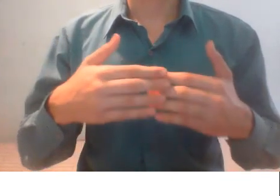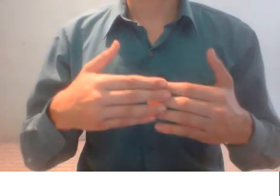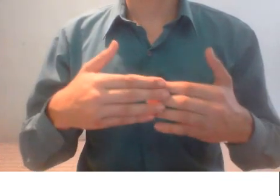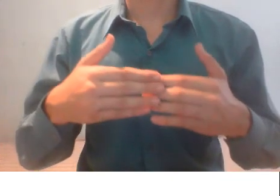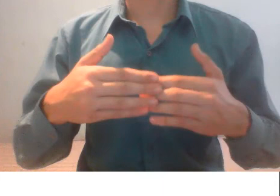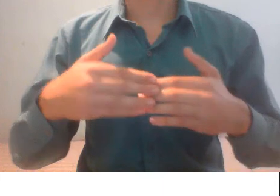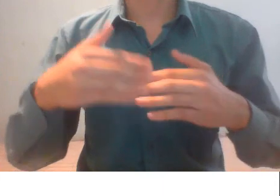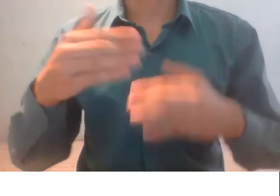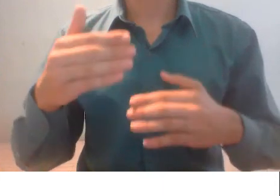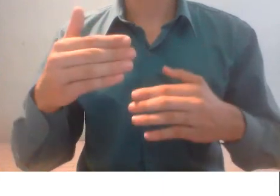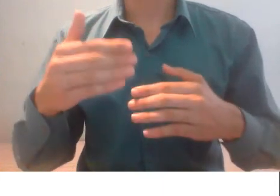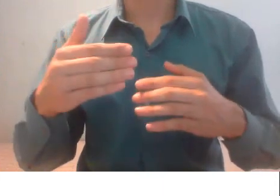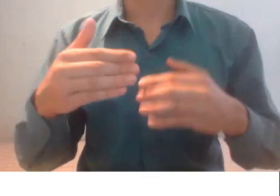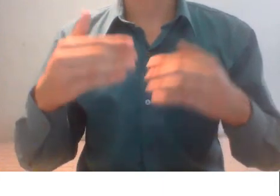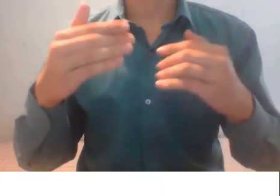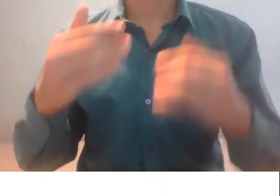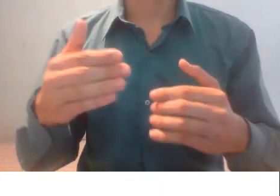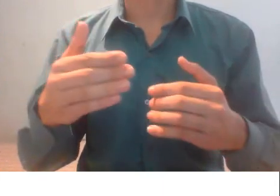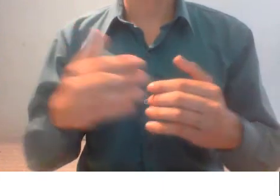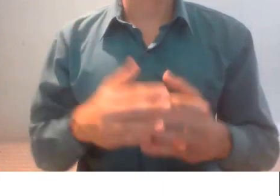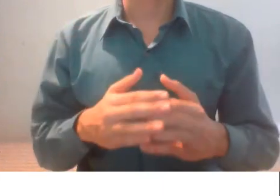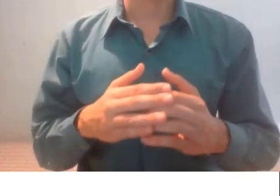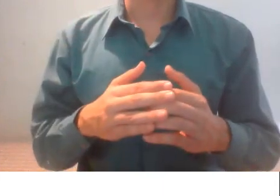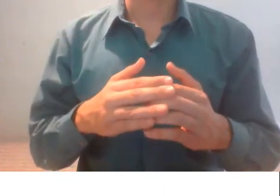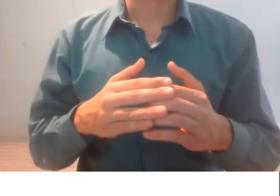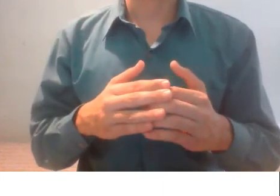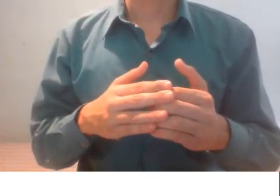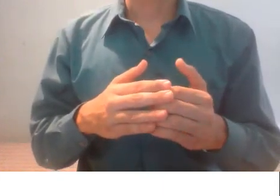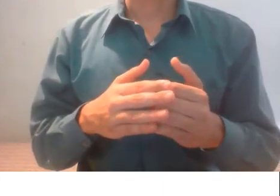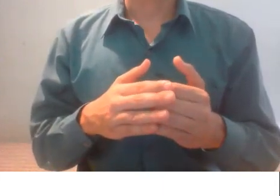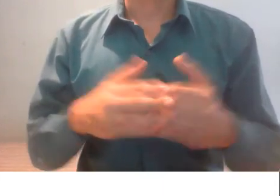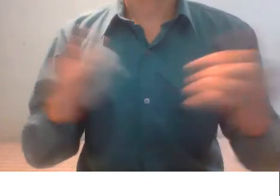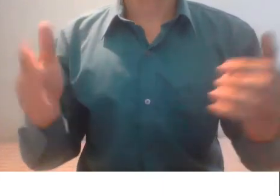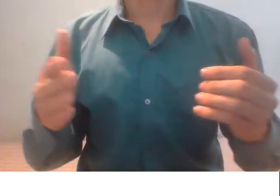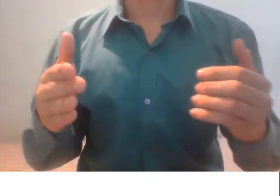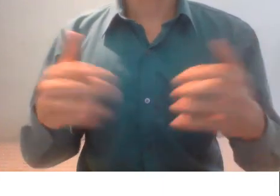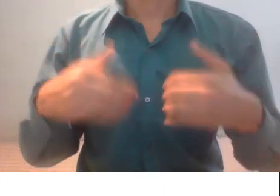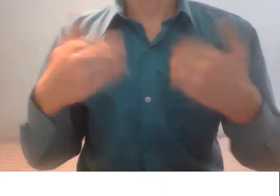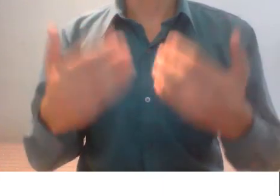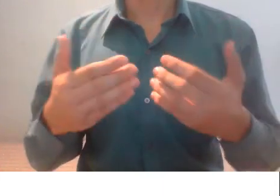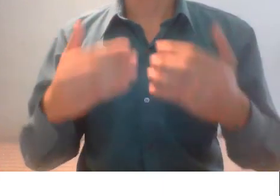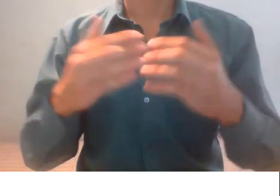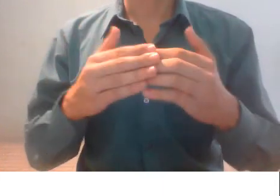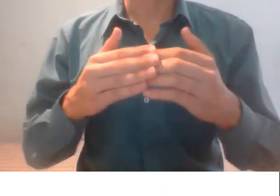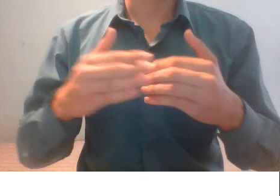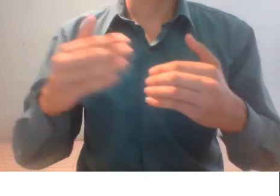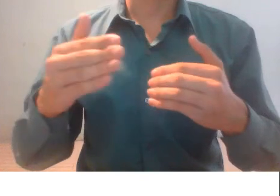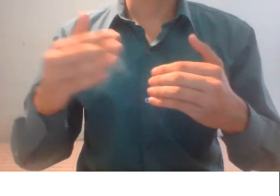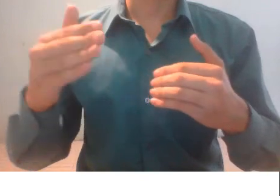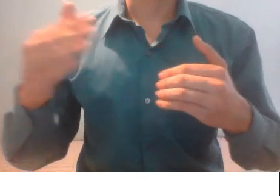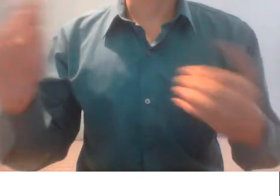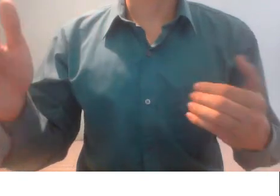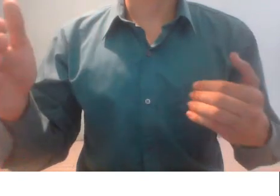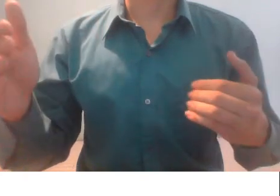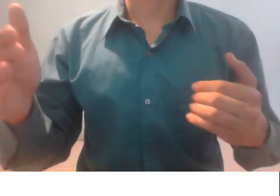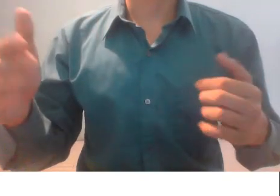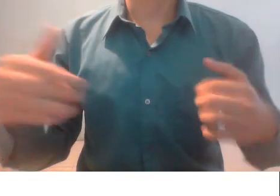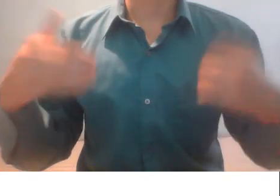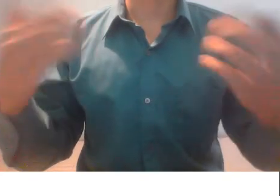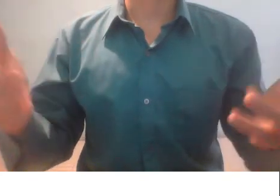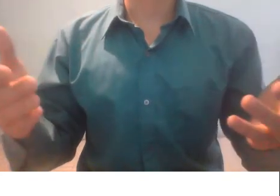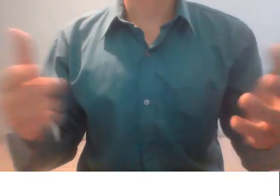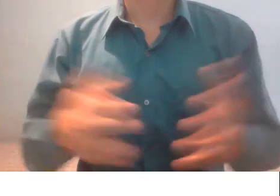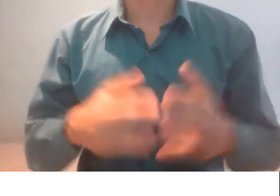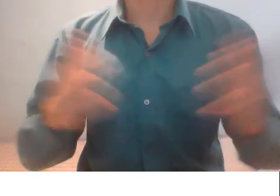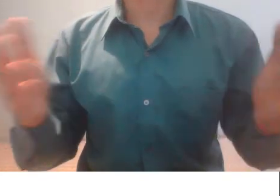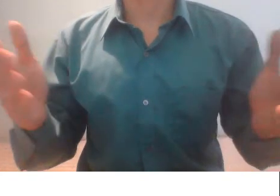que ciertos actos que a lo mejor consideraba que no eran graves en términos de ilegalidad, pues bueno, esos pequeños se fueron haciendo más grandes hasta